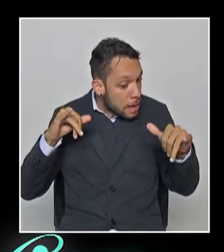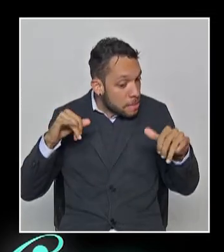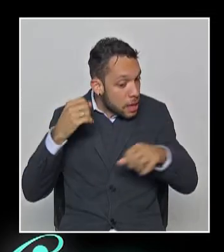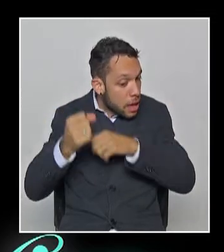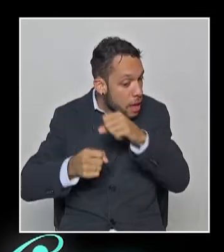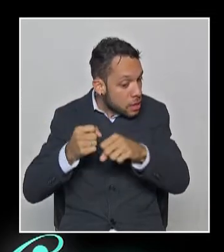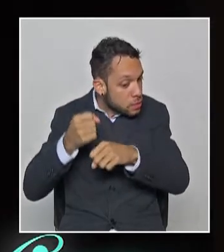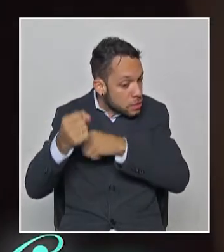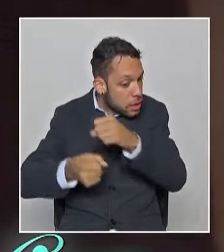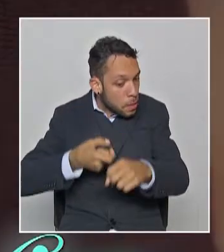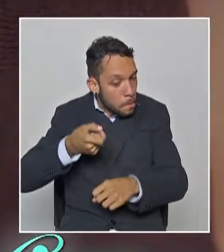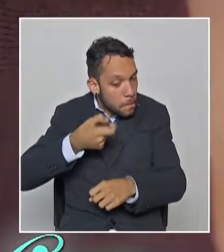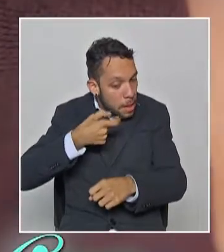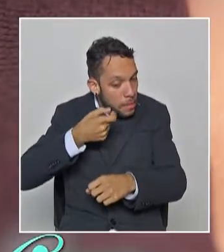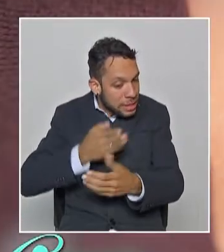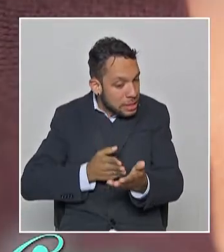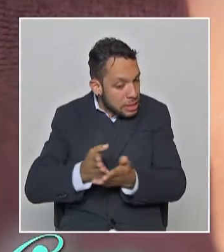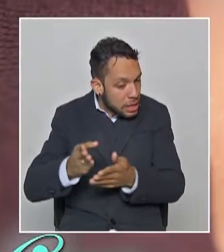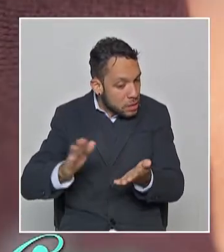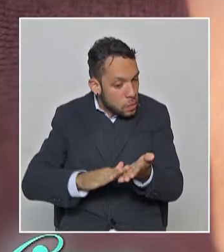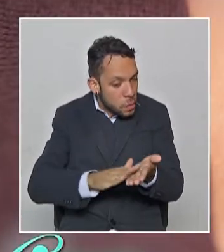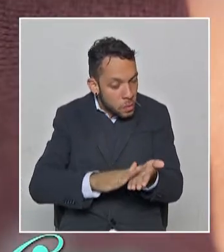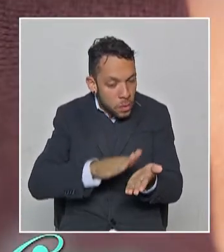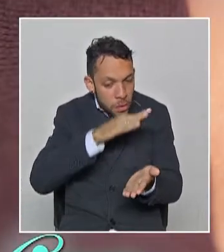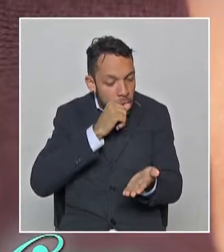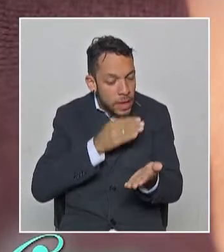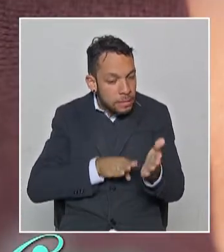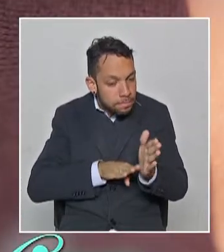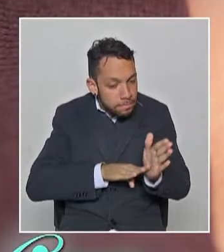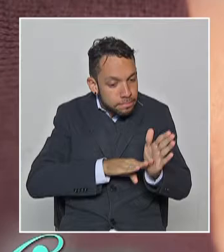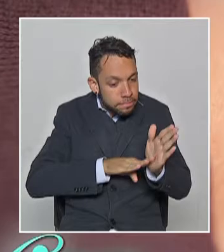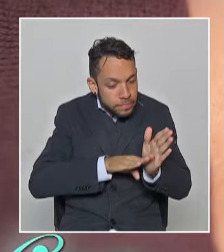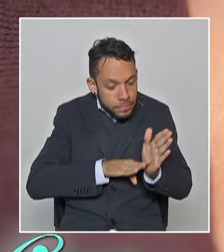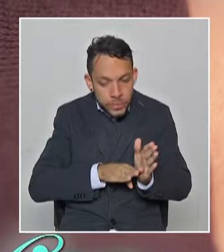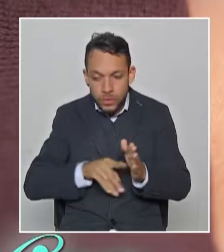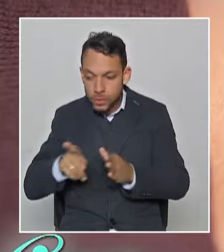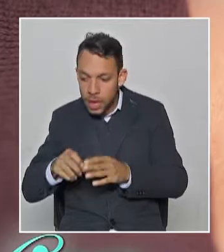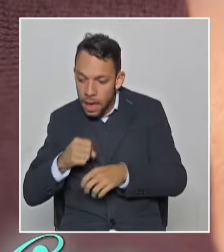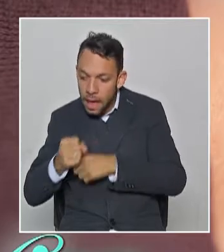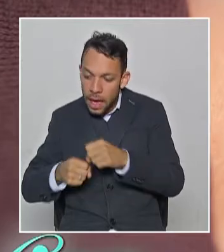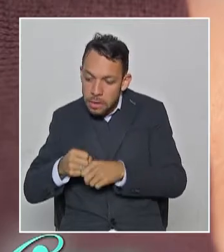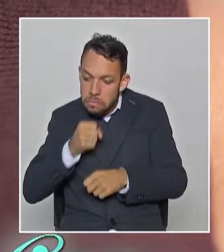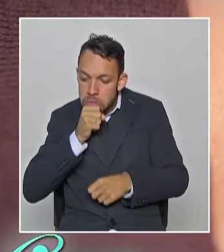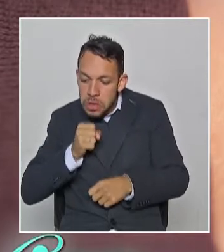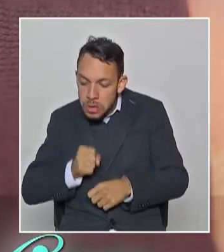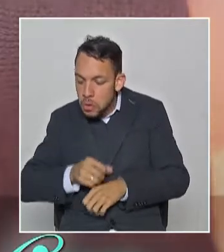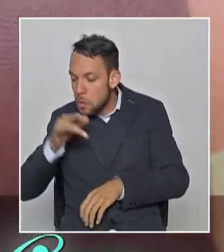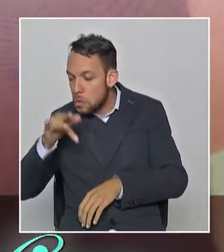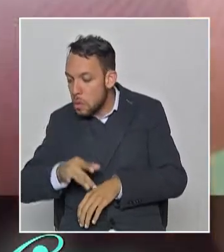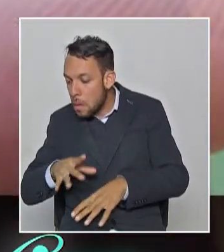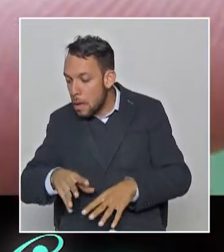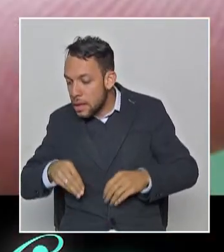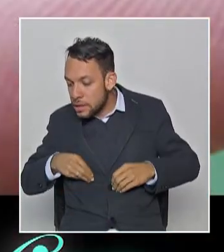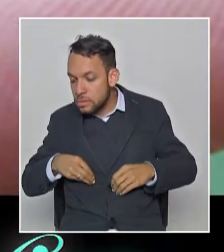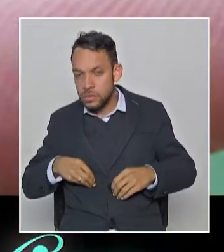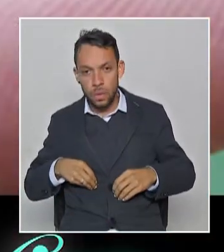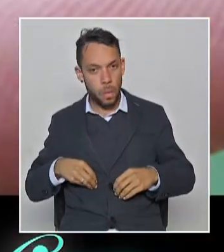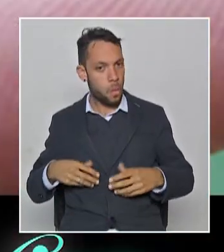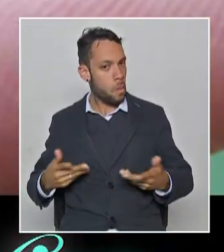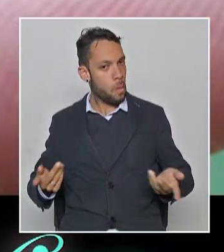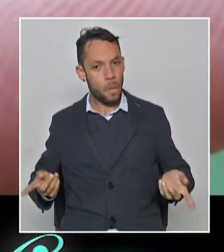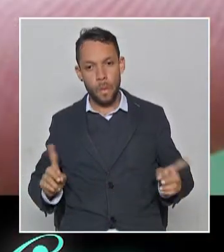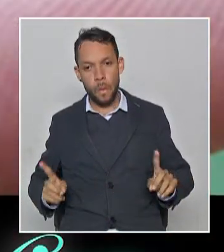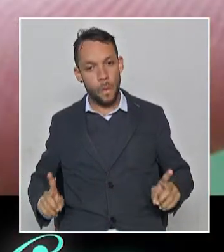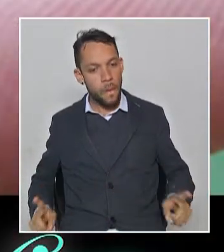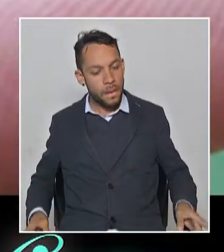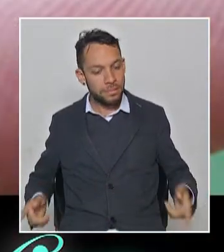este medicamento. Lo suyo no tiene tratamiento. Lo que usted tiene es por la edad. No, la medicina es muy grande y